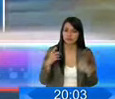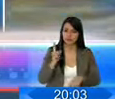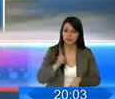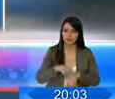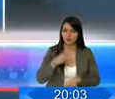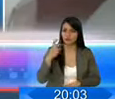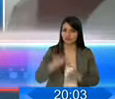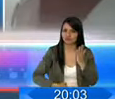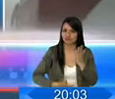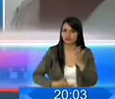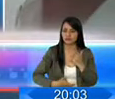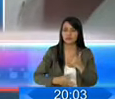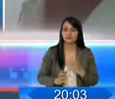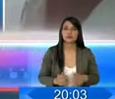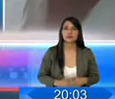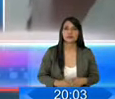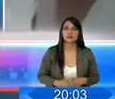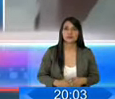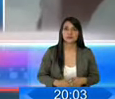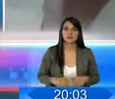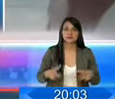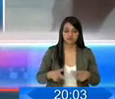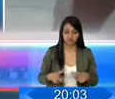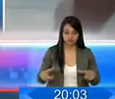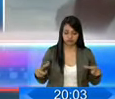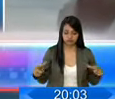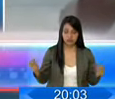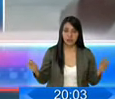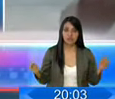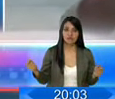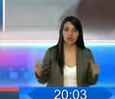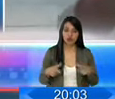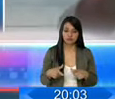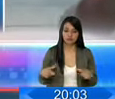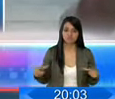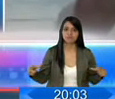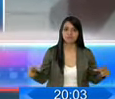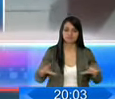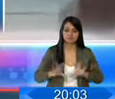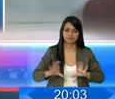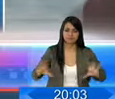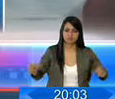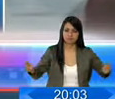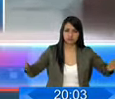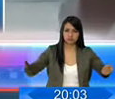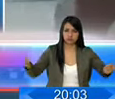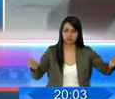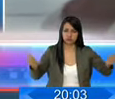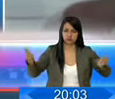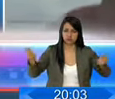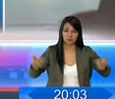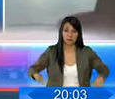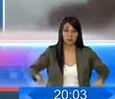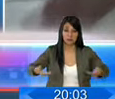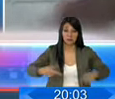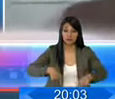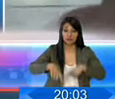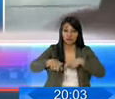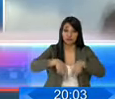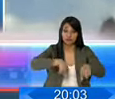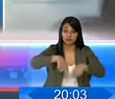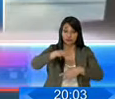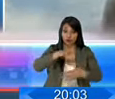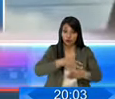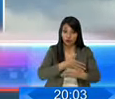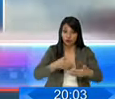estas sanciones tienen que ver que estos grandes camiones, estas grandes plataformas, estos vehículos pesados no circulan por la ciudad en los